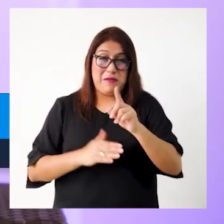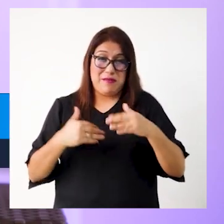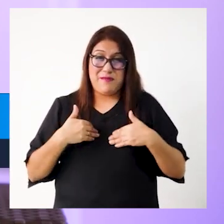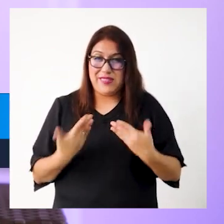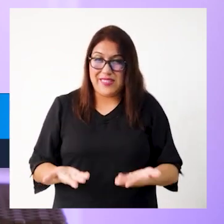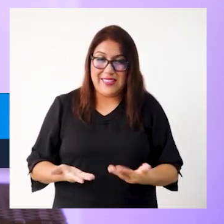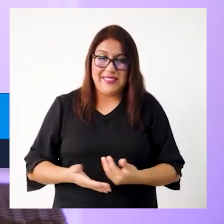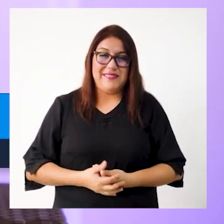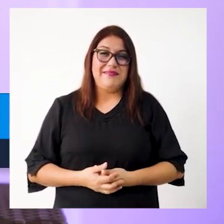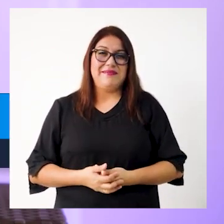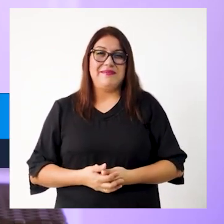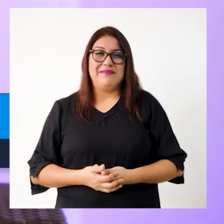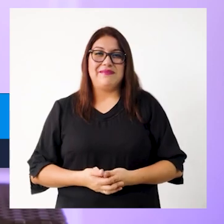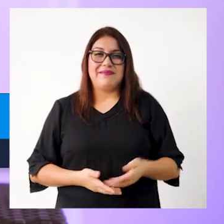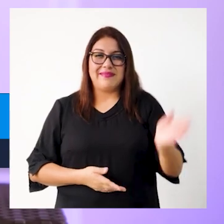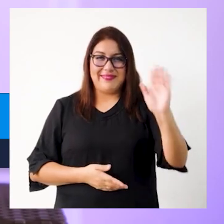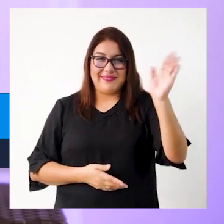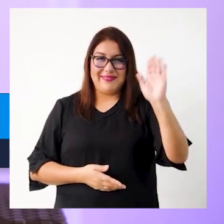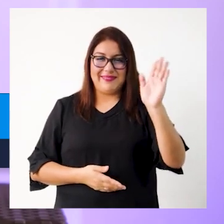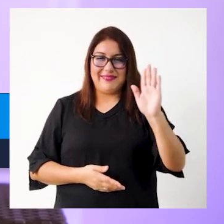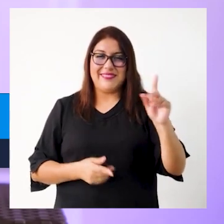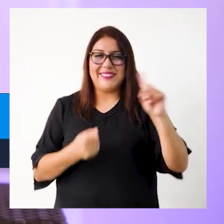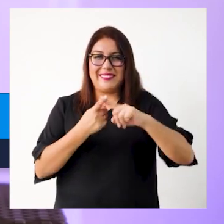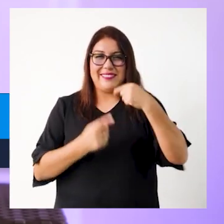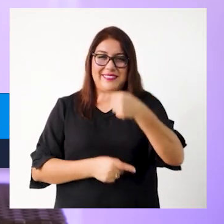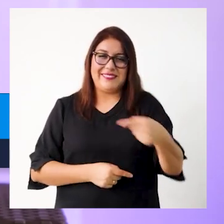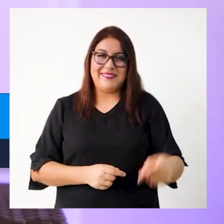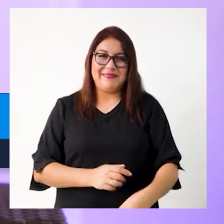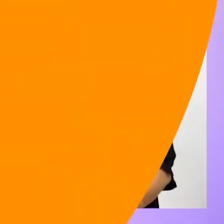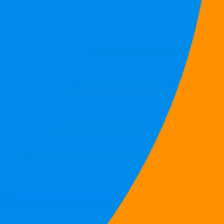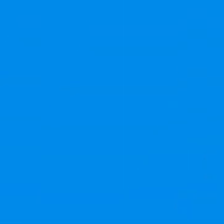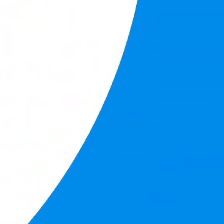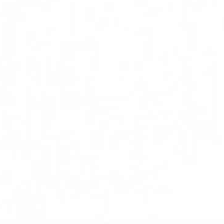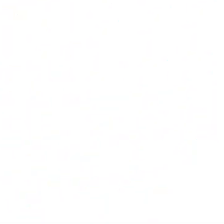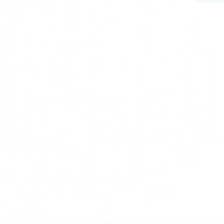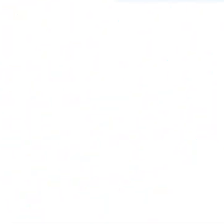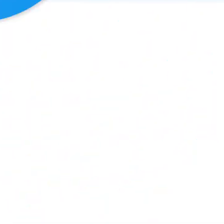discapacidad no es incapacidad. Hasta la próxima semana.